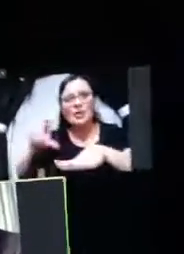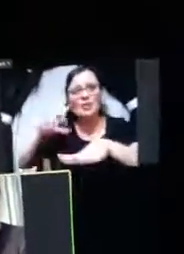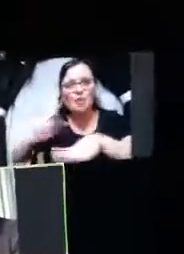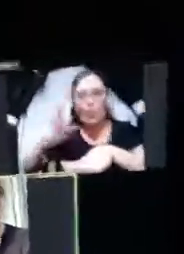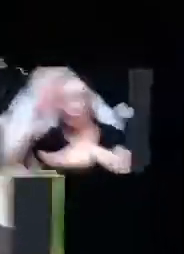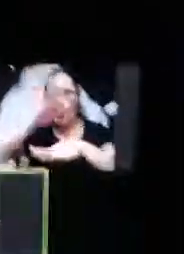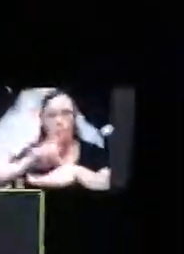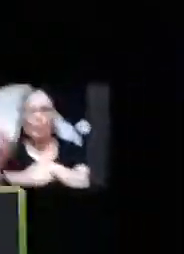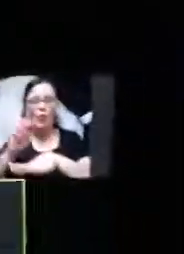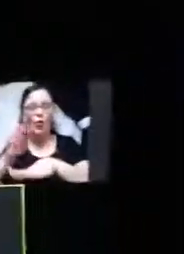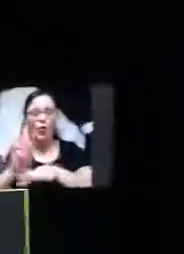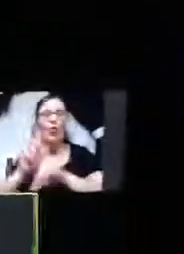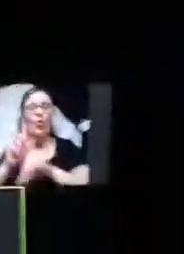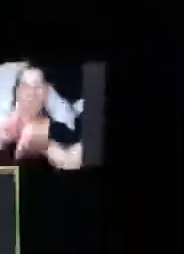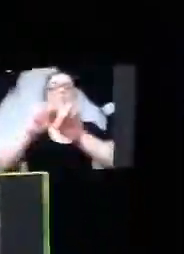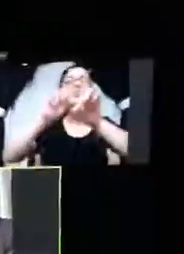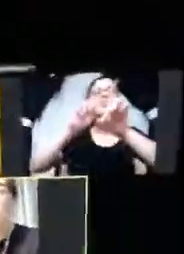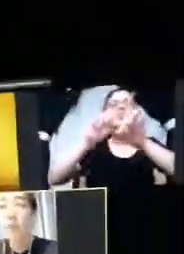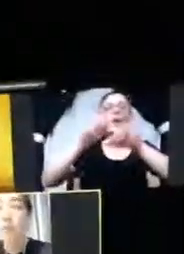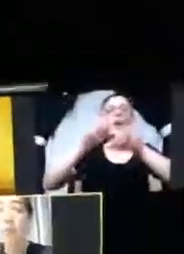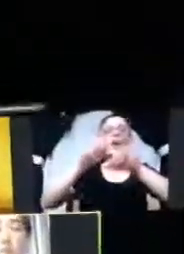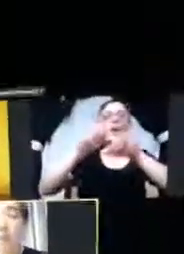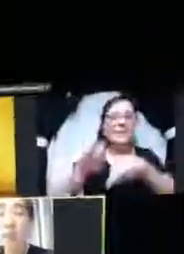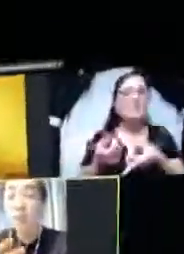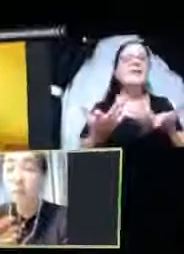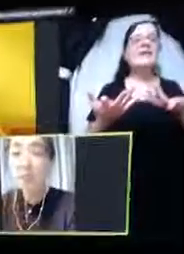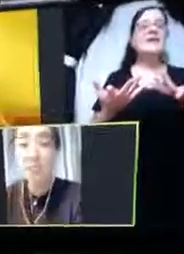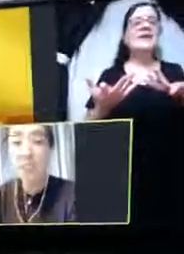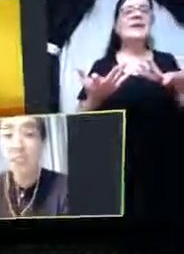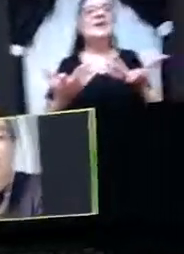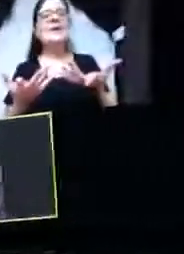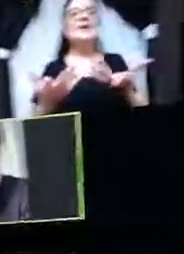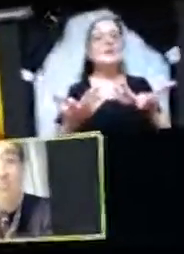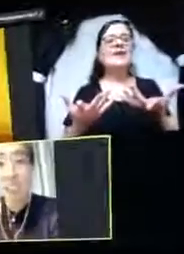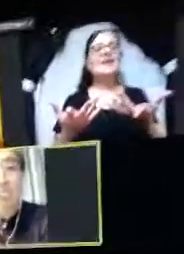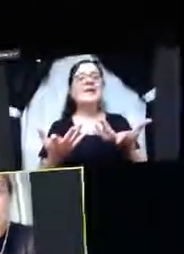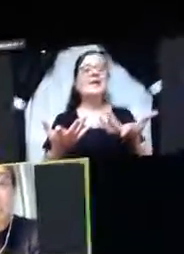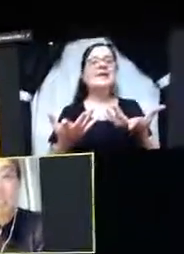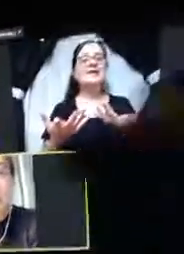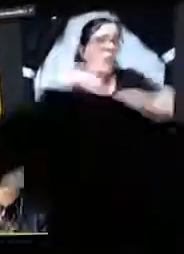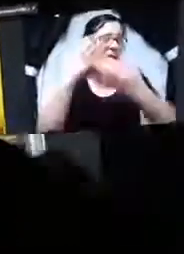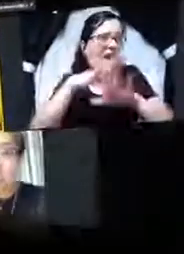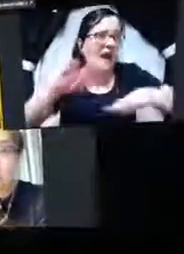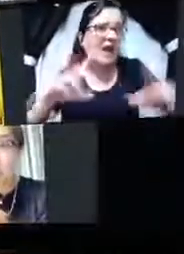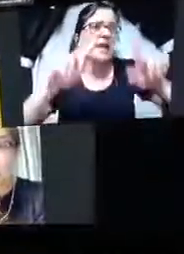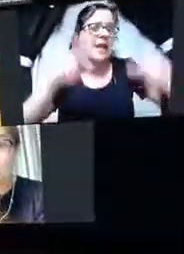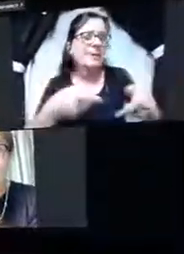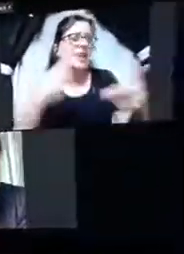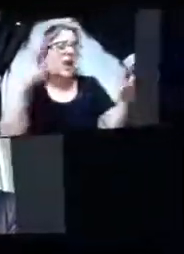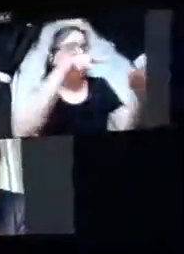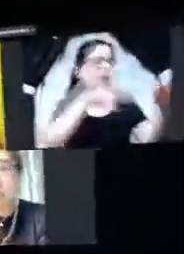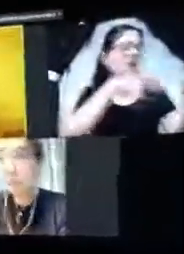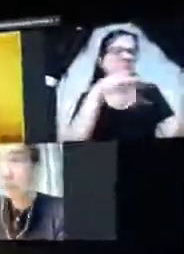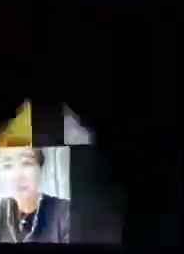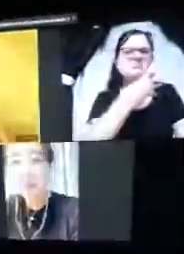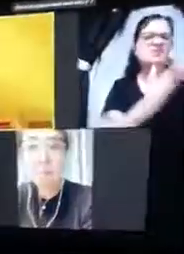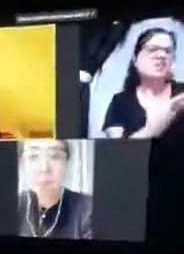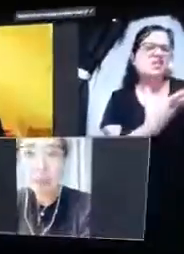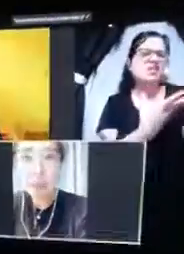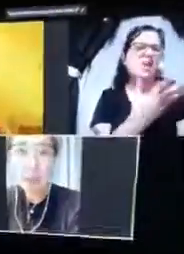cuadros, sino están teniendo dificultades para una interpretación de texto del colegio, que me pareció como súper